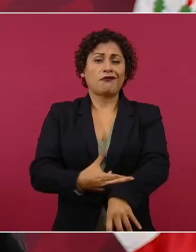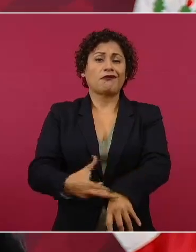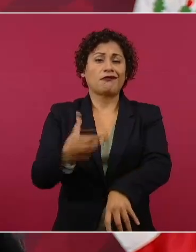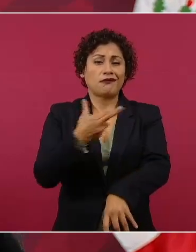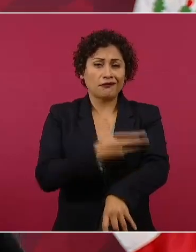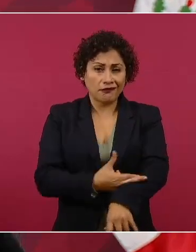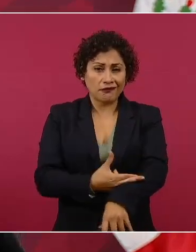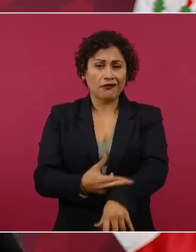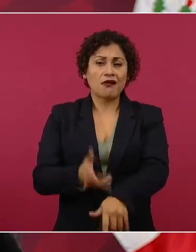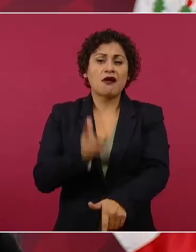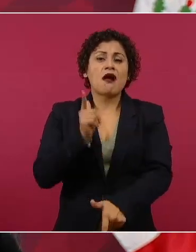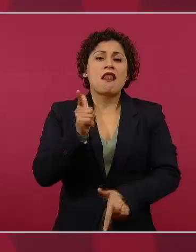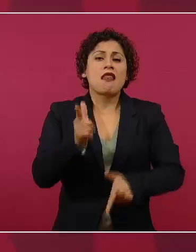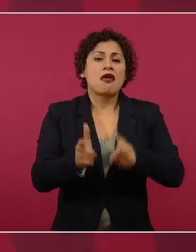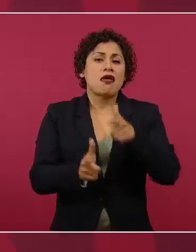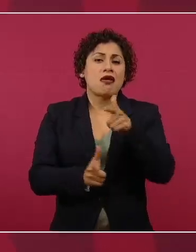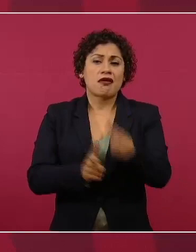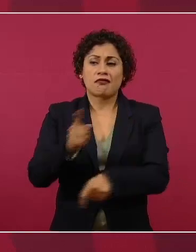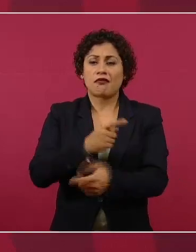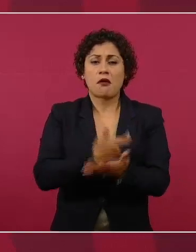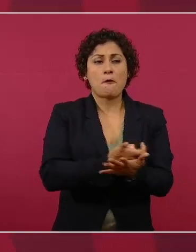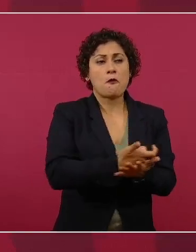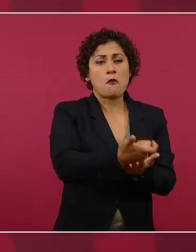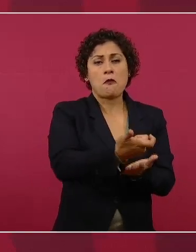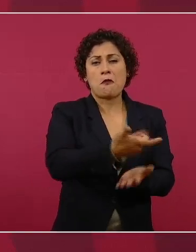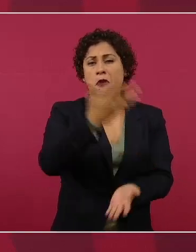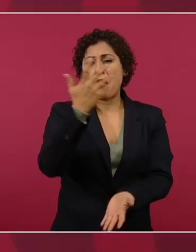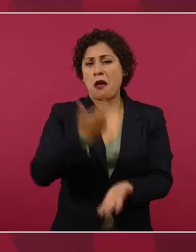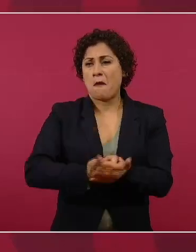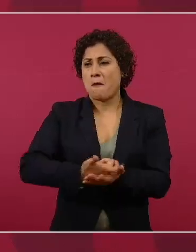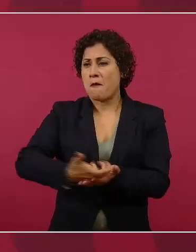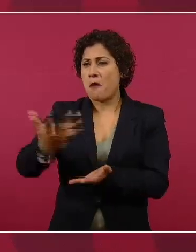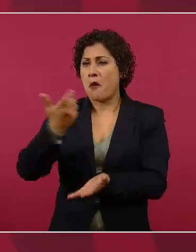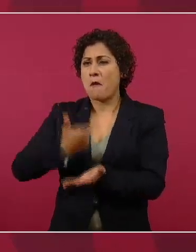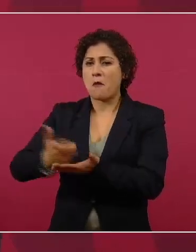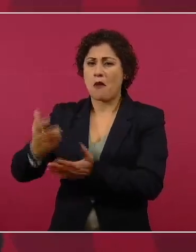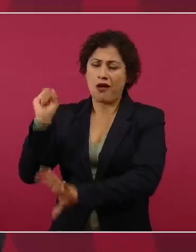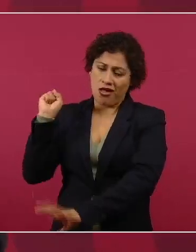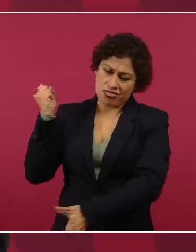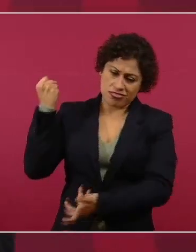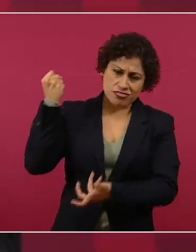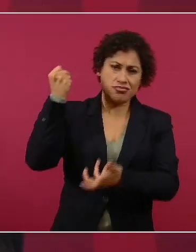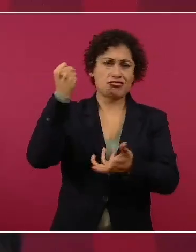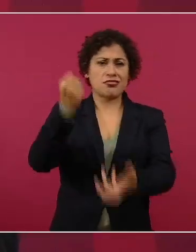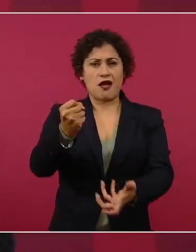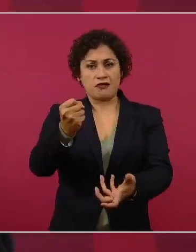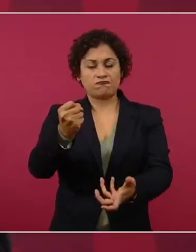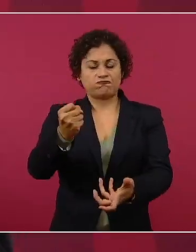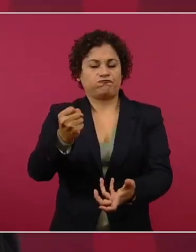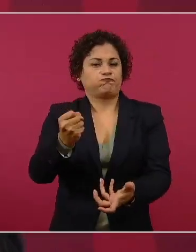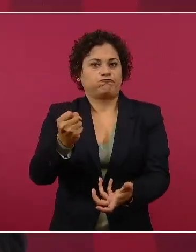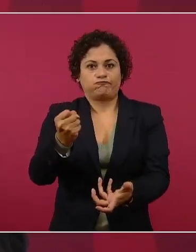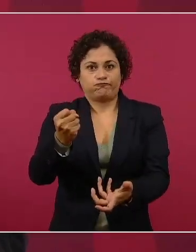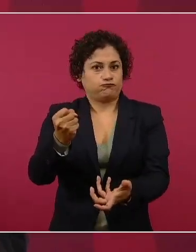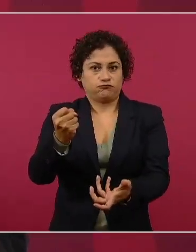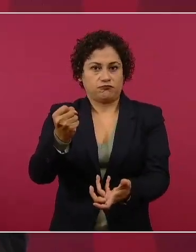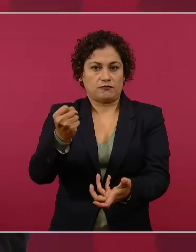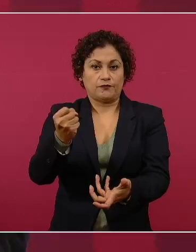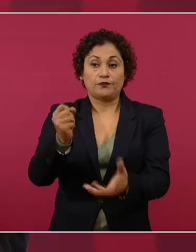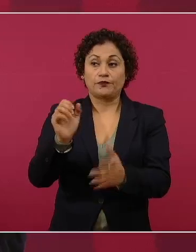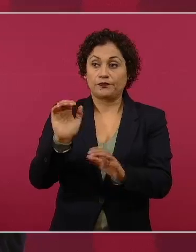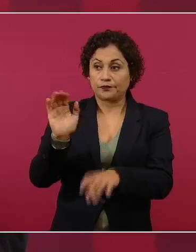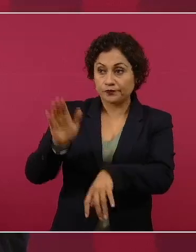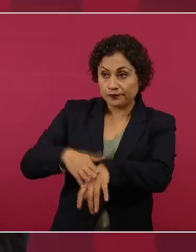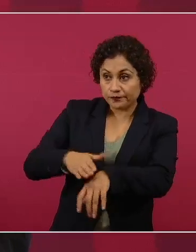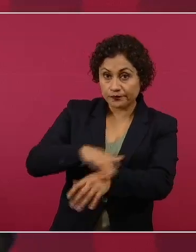con sueldos elevadísimos. Entonces, ahora con esta reforma se